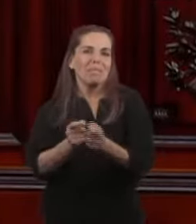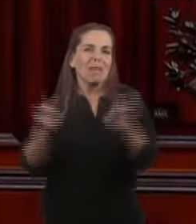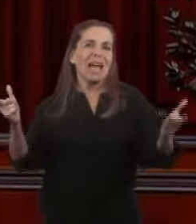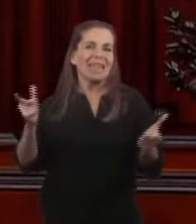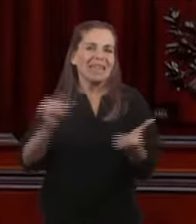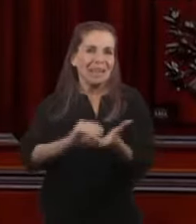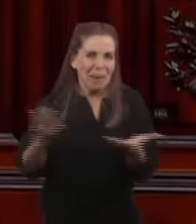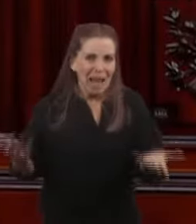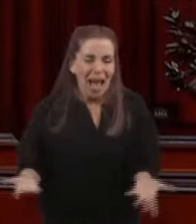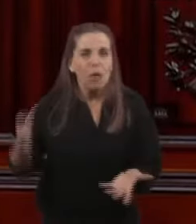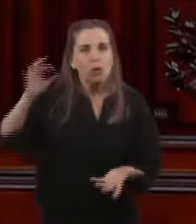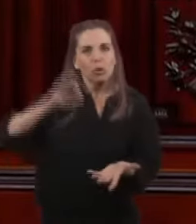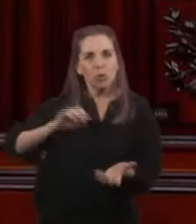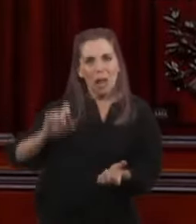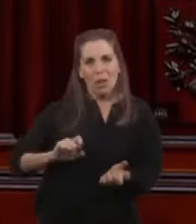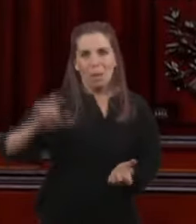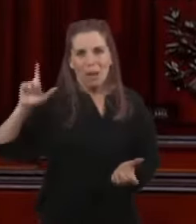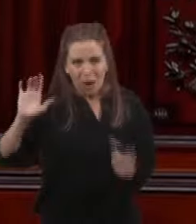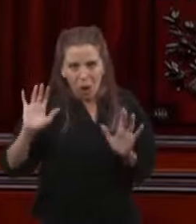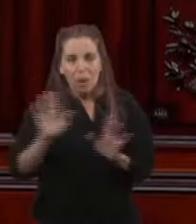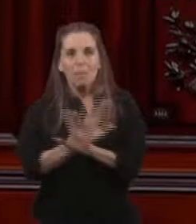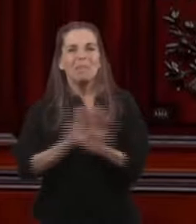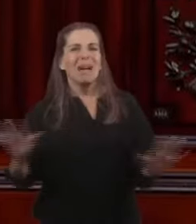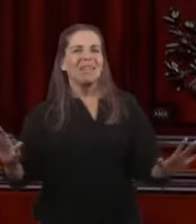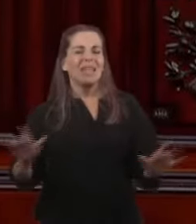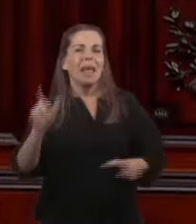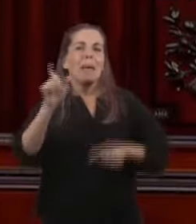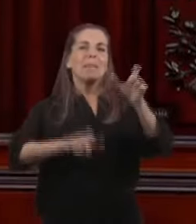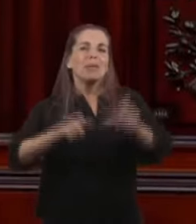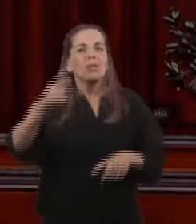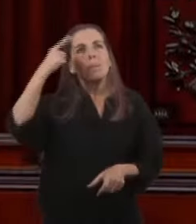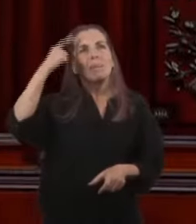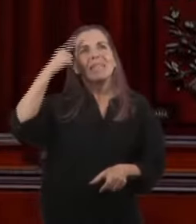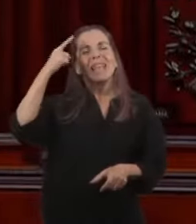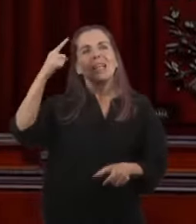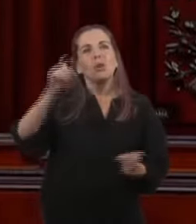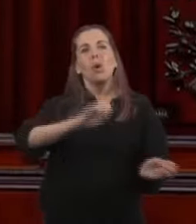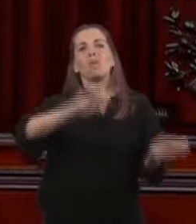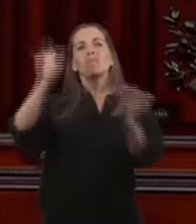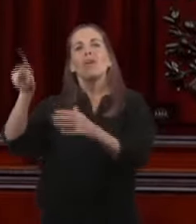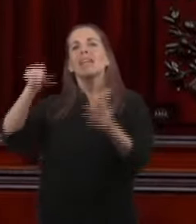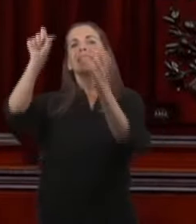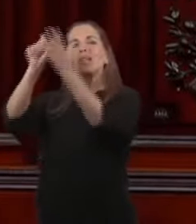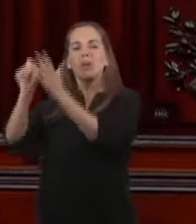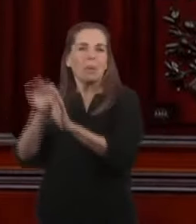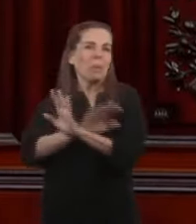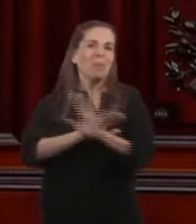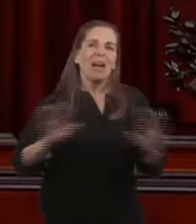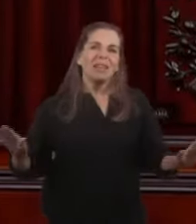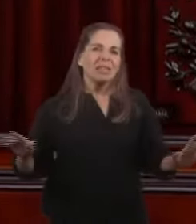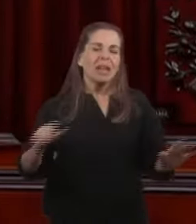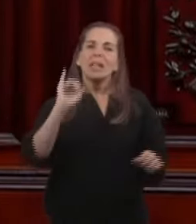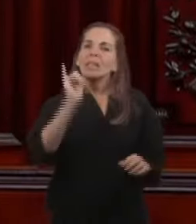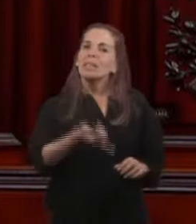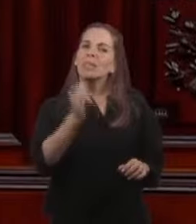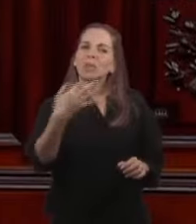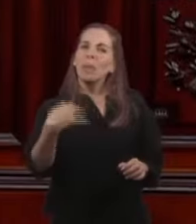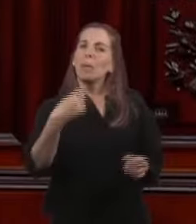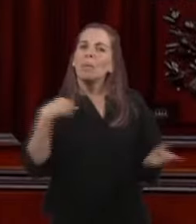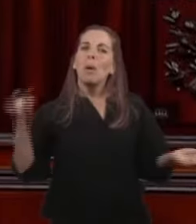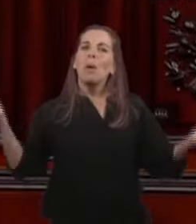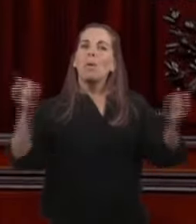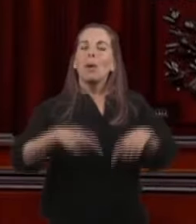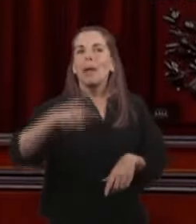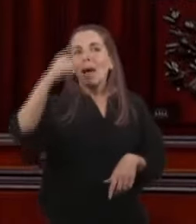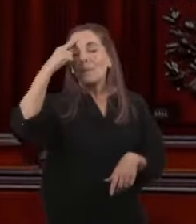el Éxodo de capital humano que vivimos hace más de 20 años hay que amigar noos de una vez por todas con la idea de que lo mejor